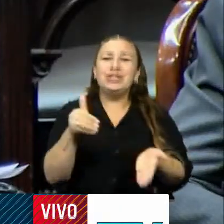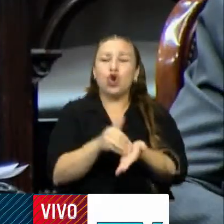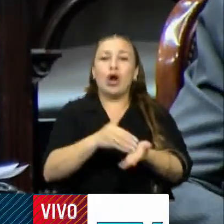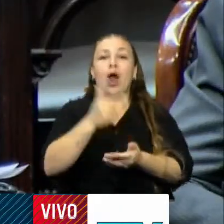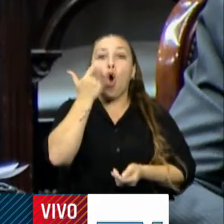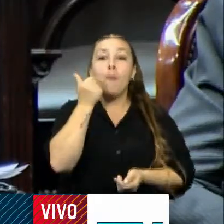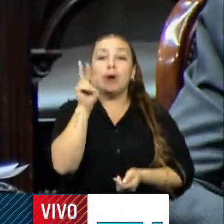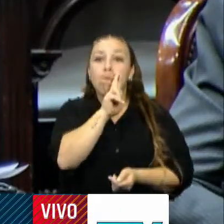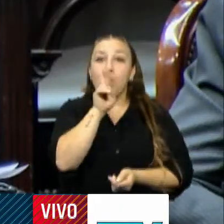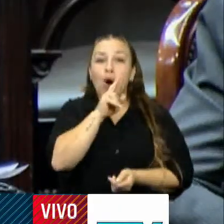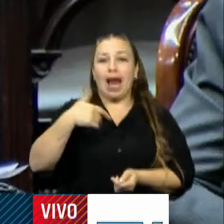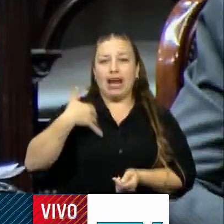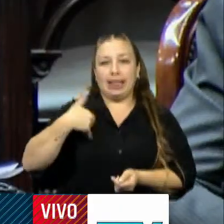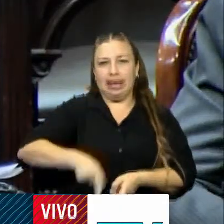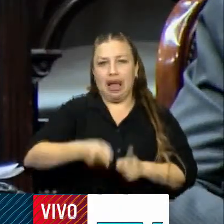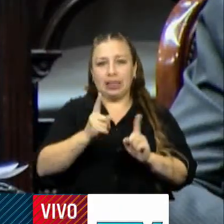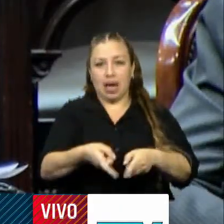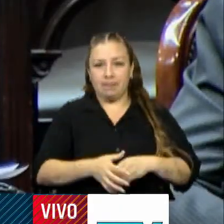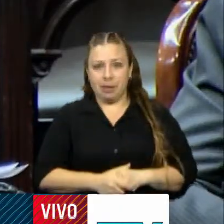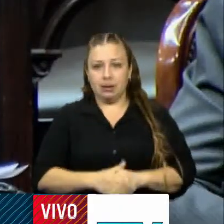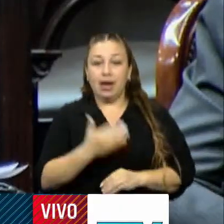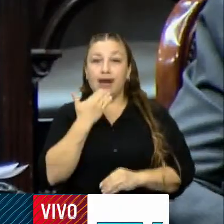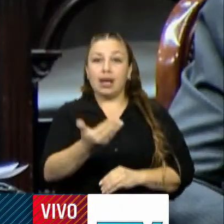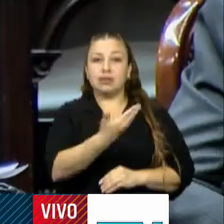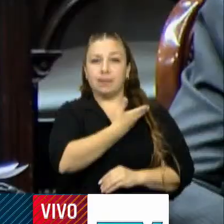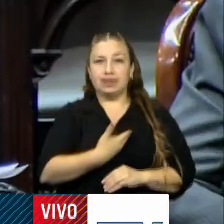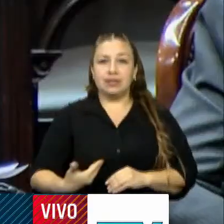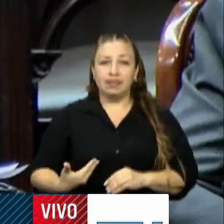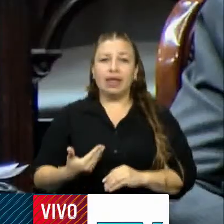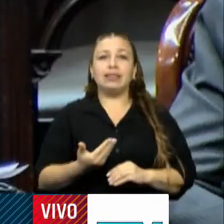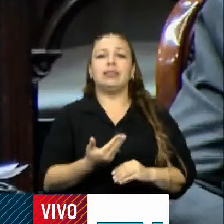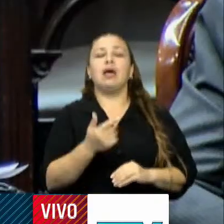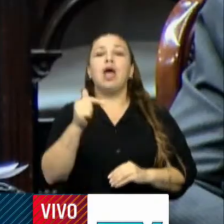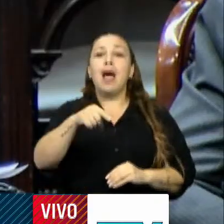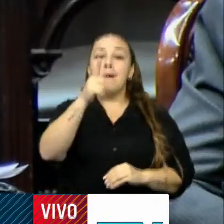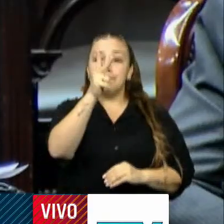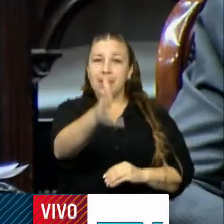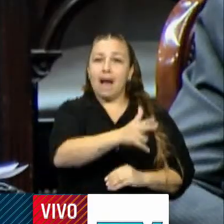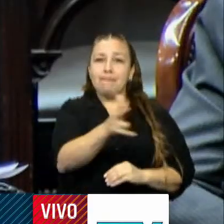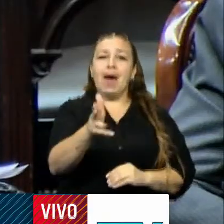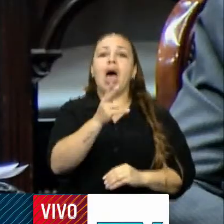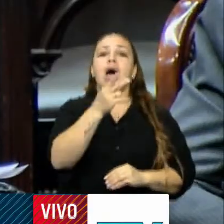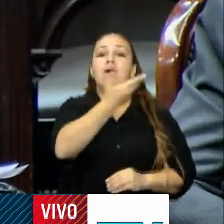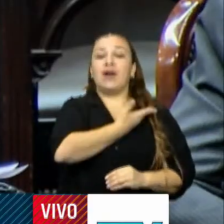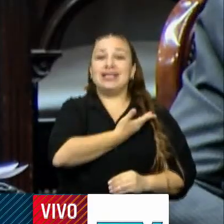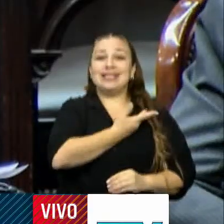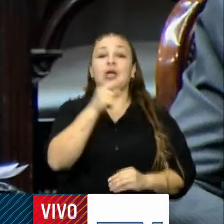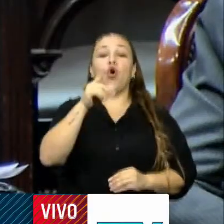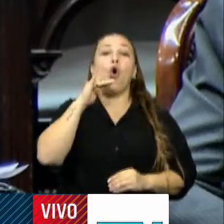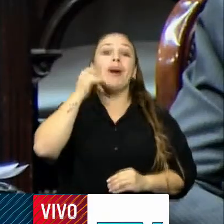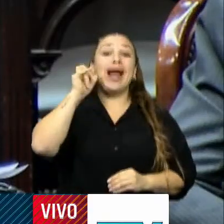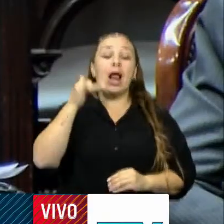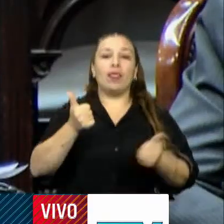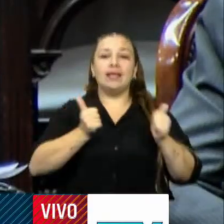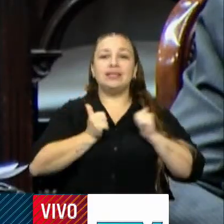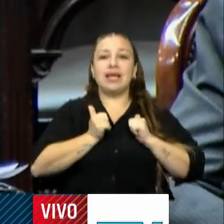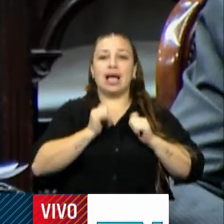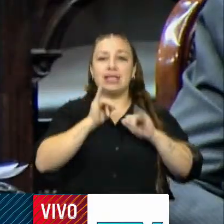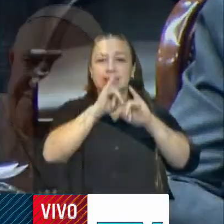hombres y mujeres en Argentina. Gracias, señor presidente, y que el Papa Francisco, don Jorge Bergoglio, descanse en